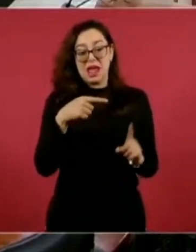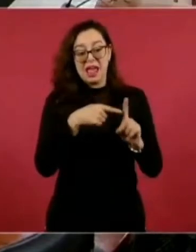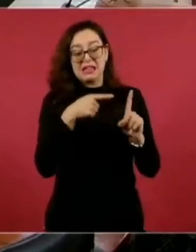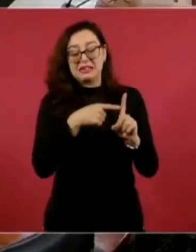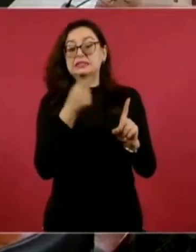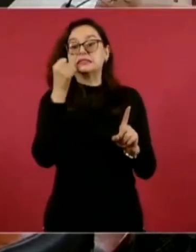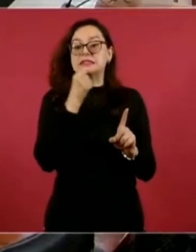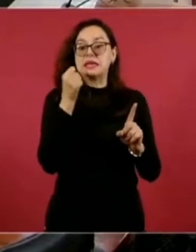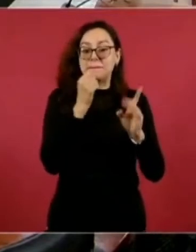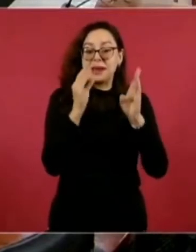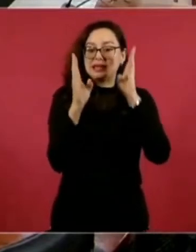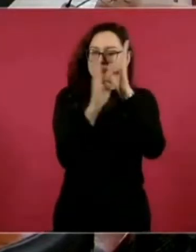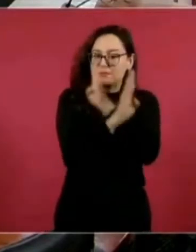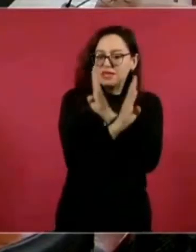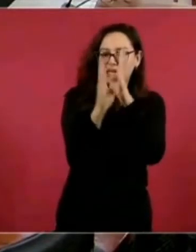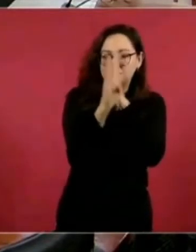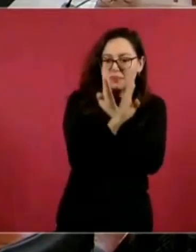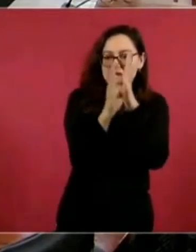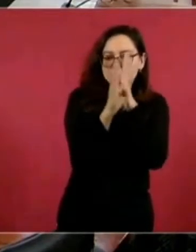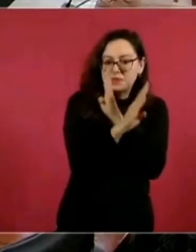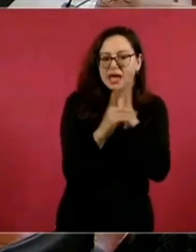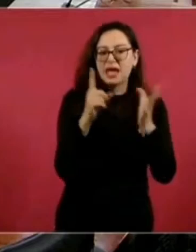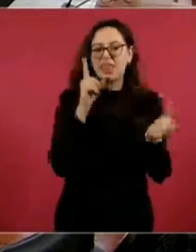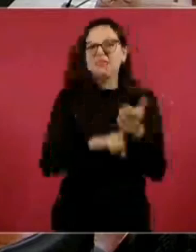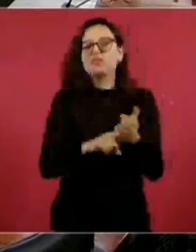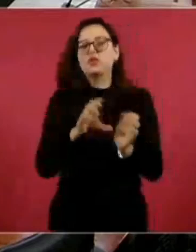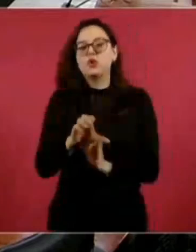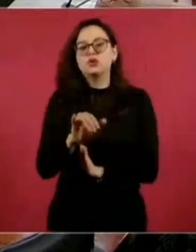Él entra en